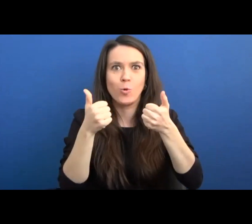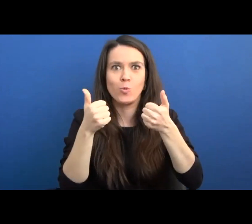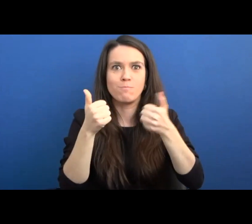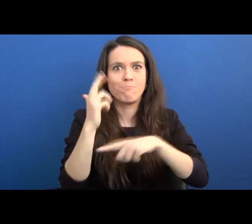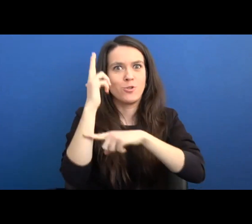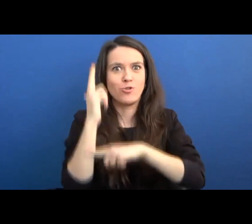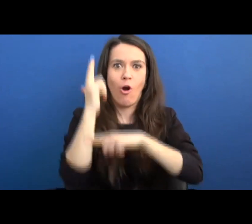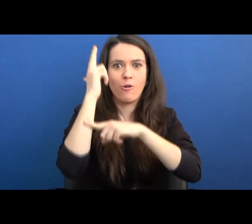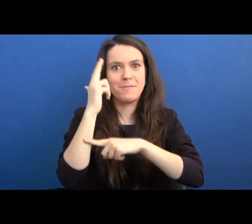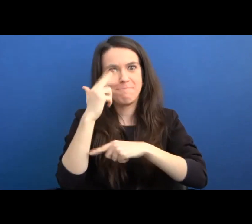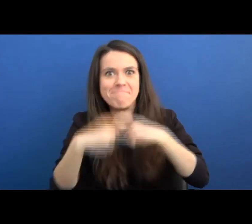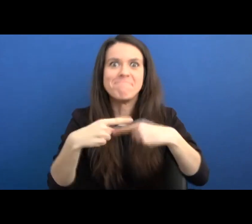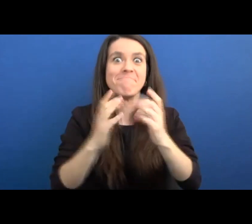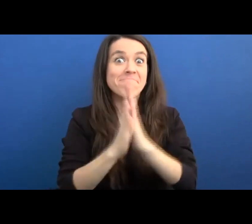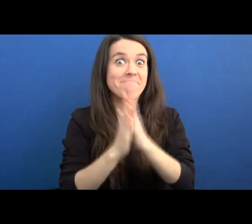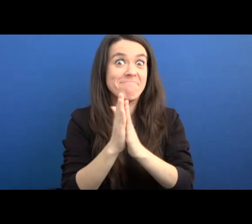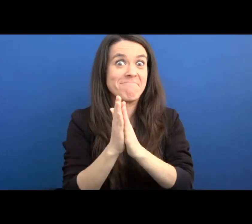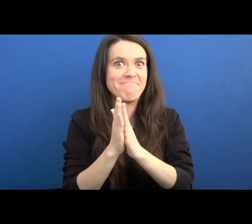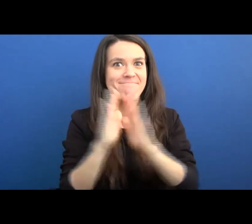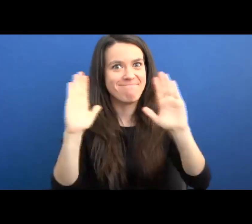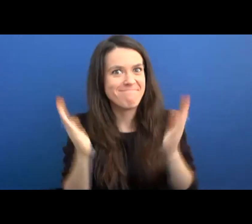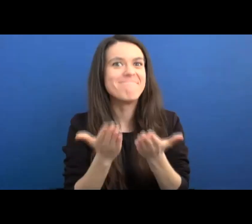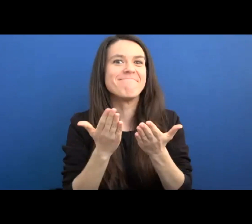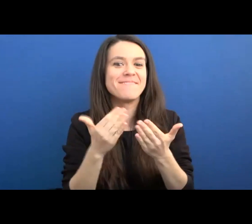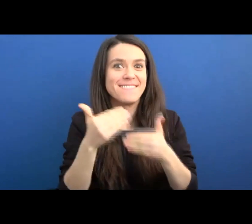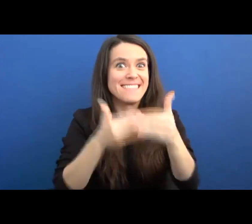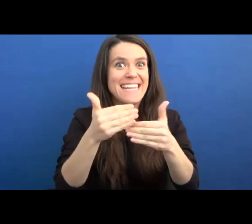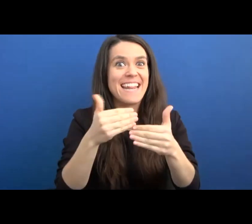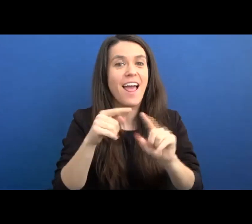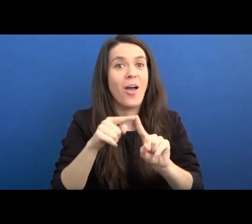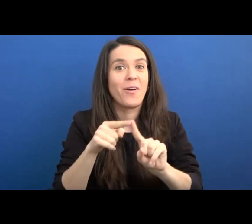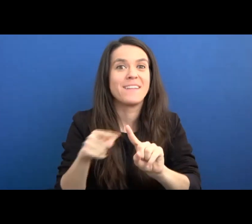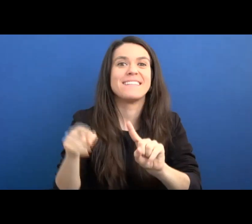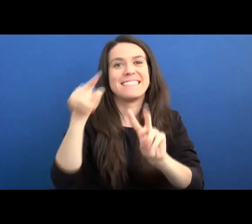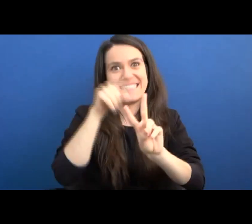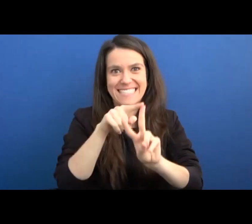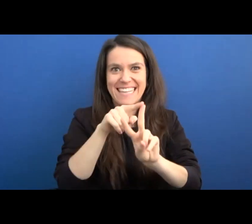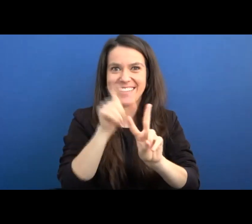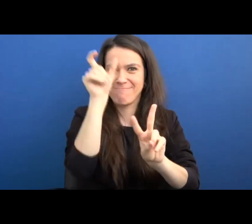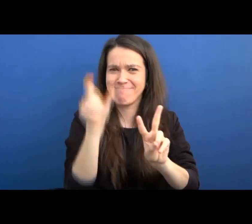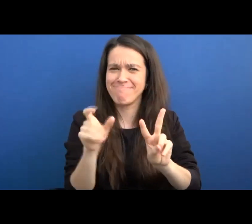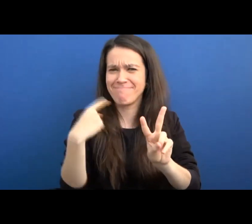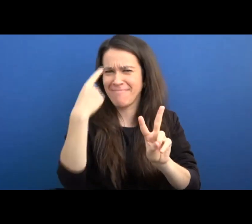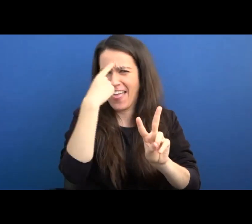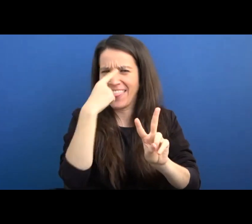fundamentales y es una muy buena introducción a este webinario. Sé que los